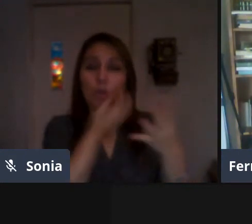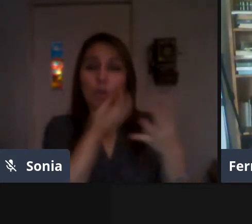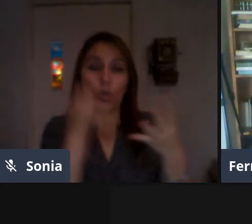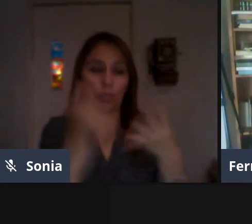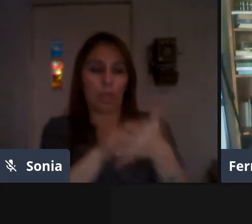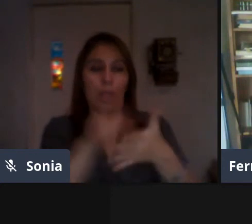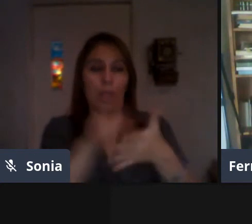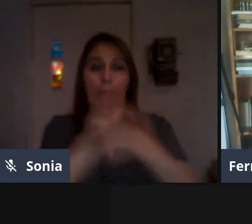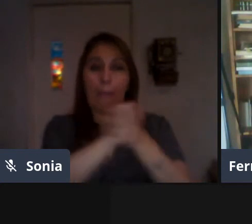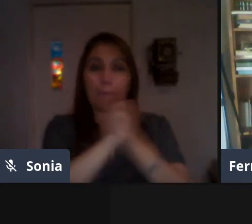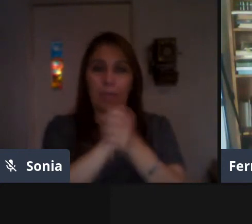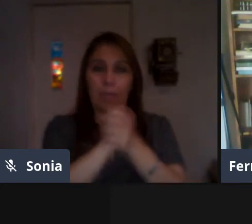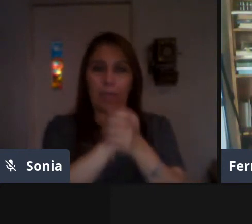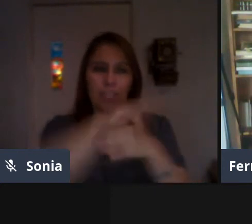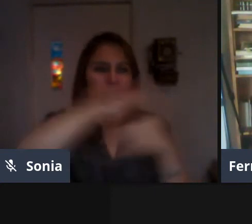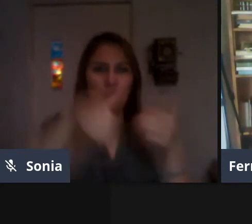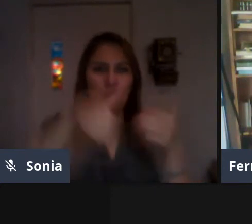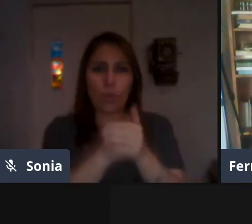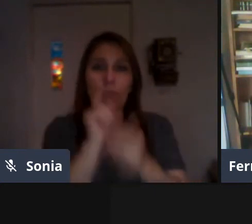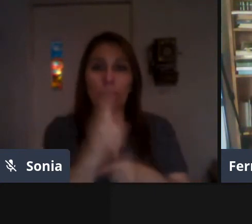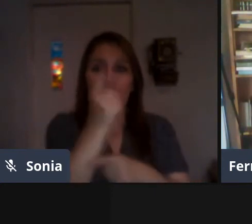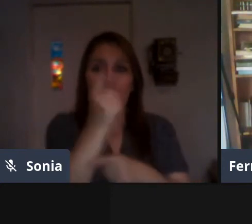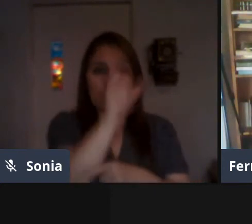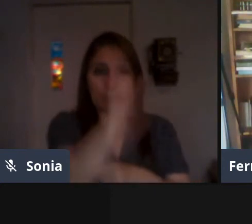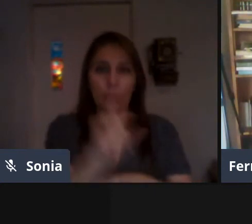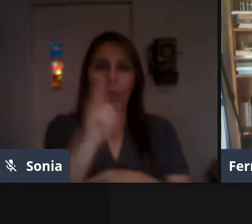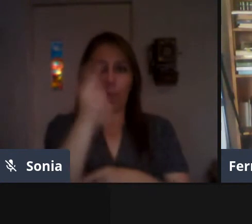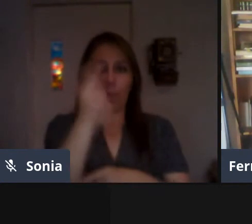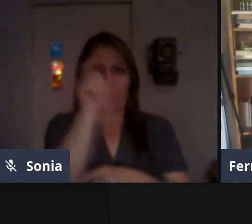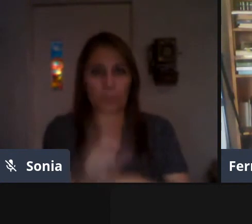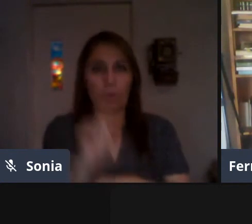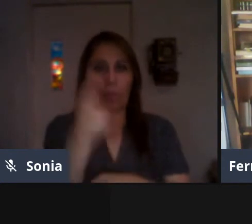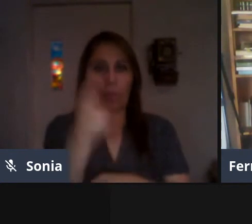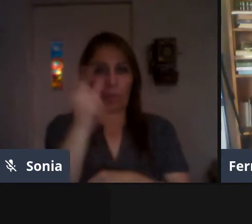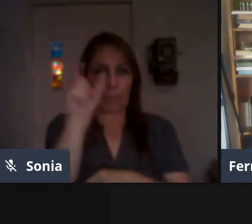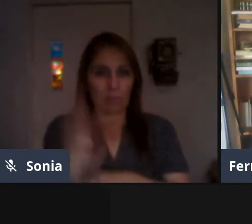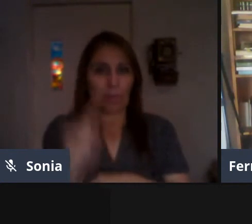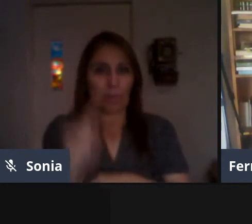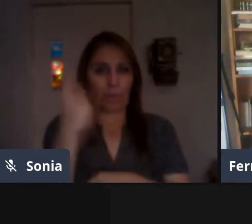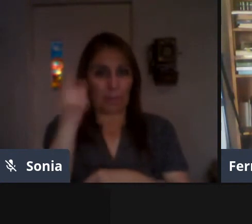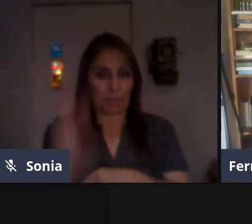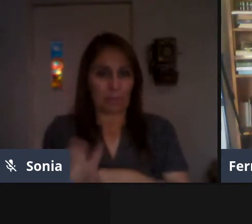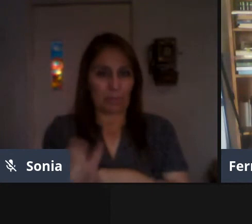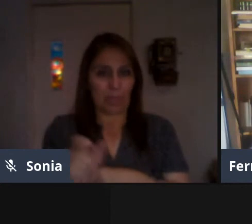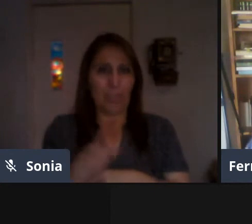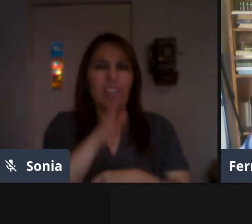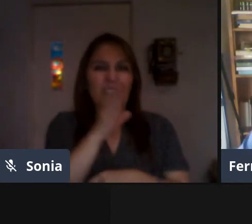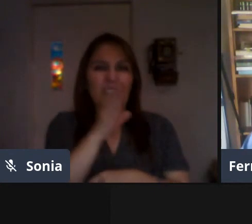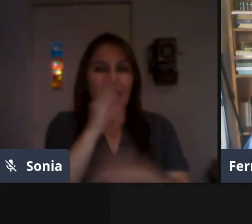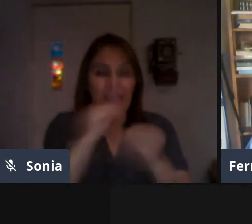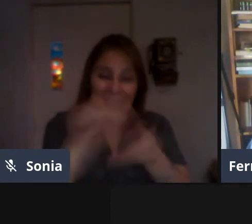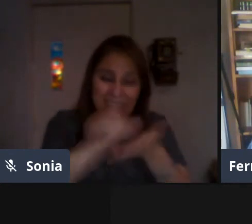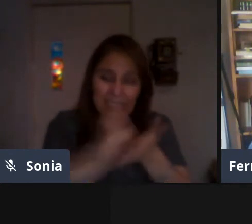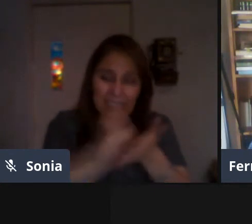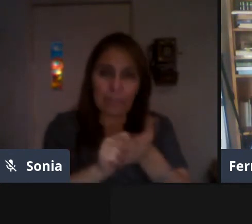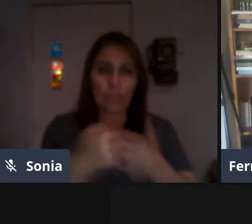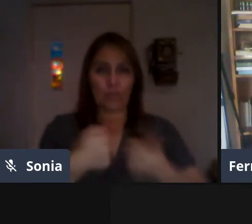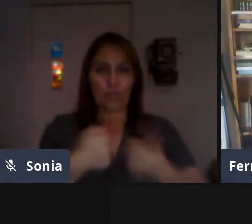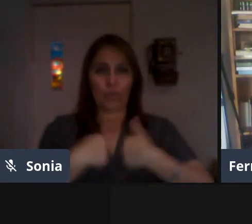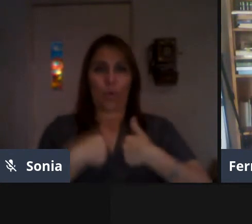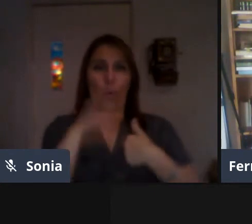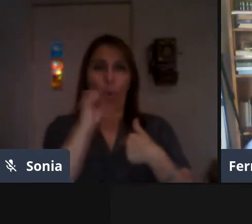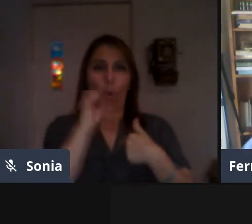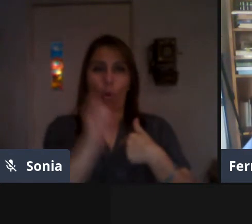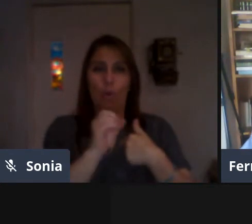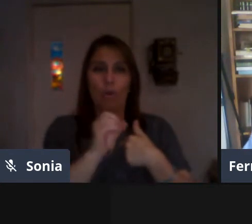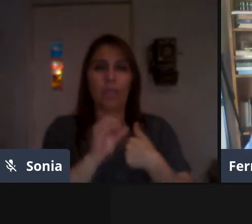primera persona si ustedes ven es el libro y esto es claro era yo ubicarme